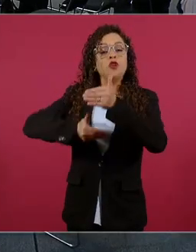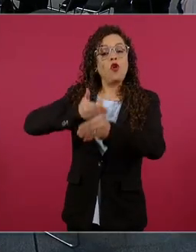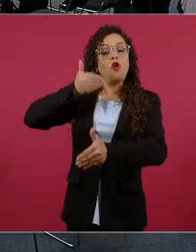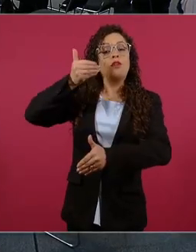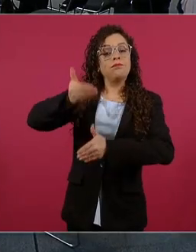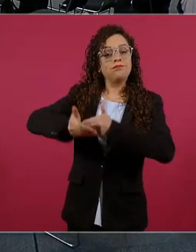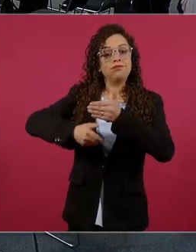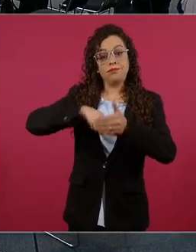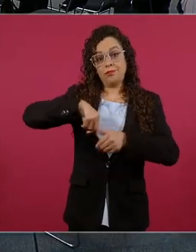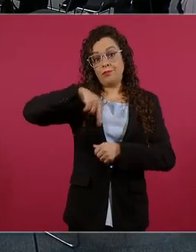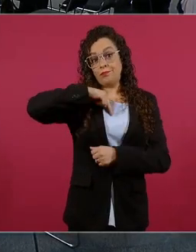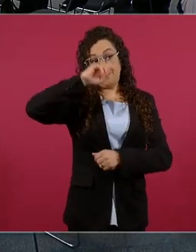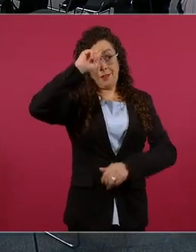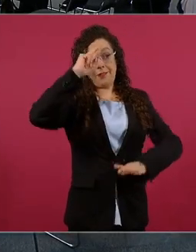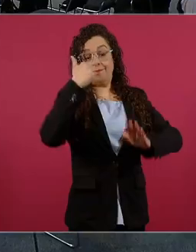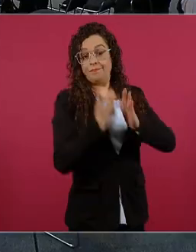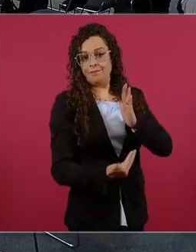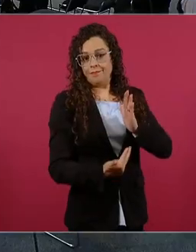Entonces, así,